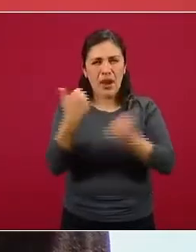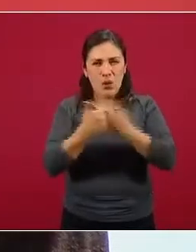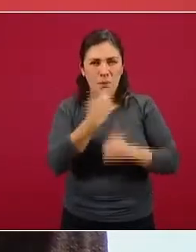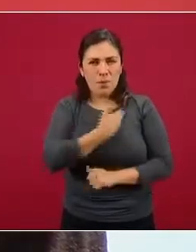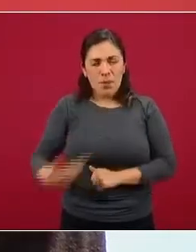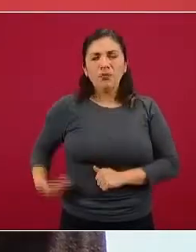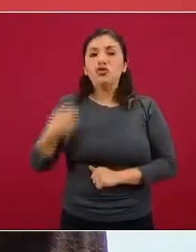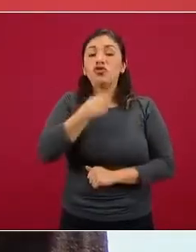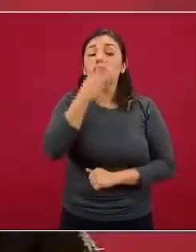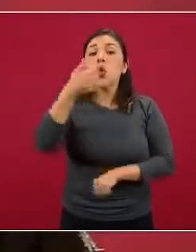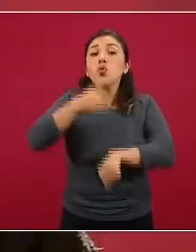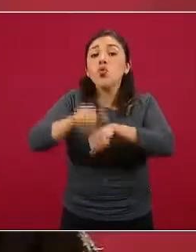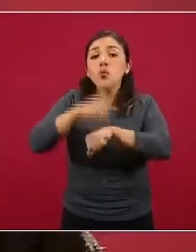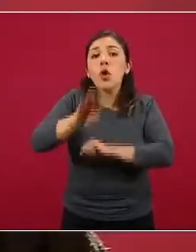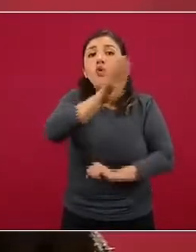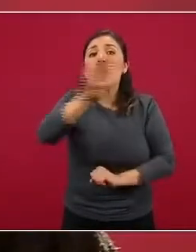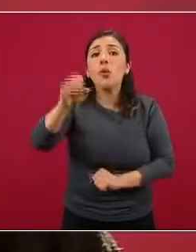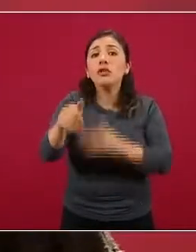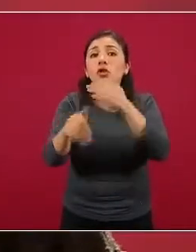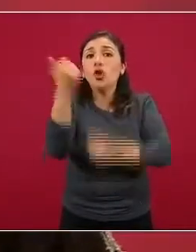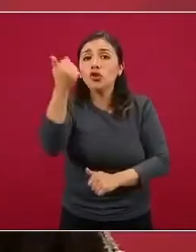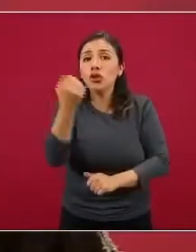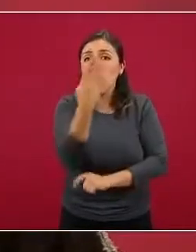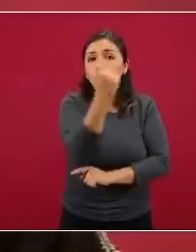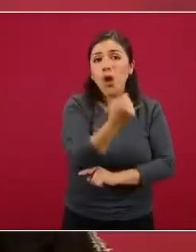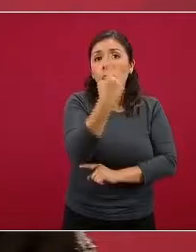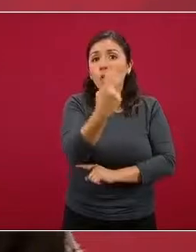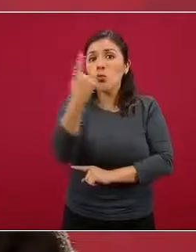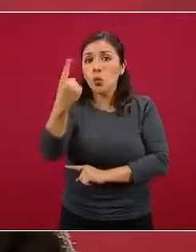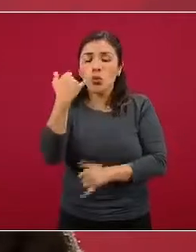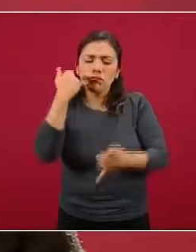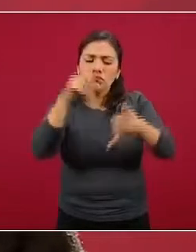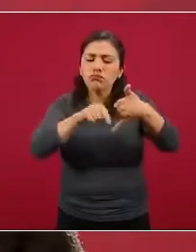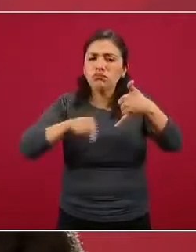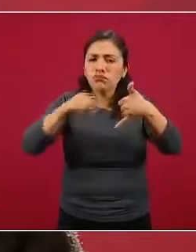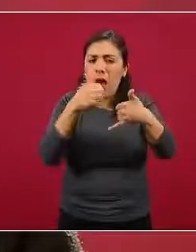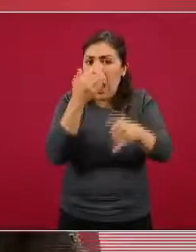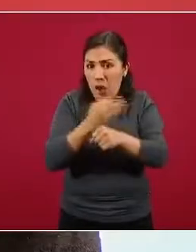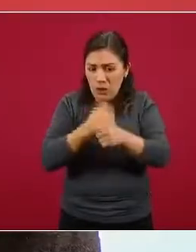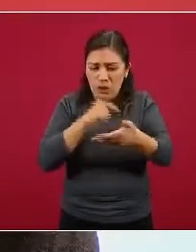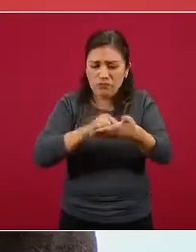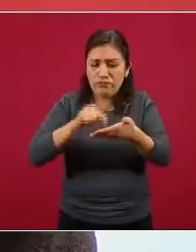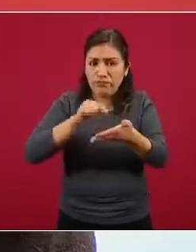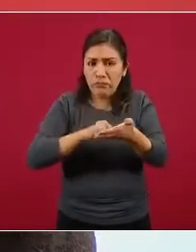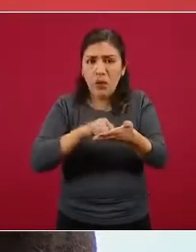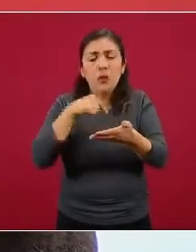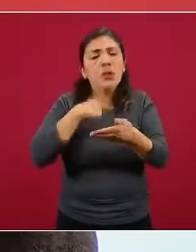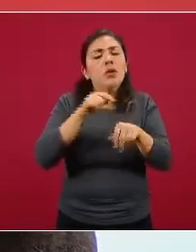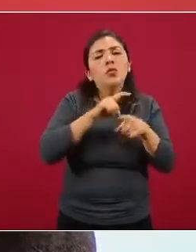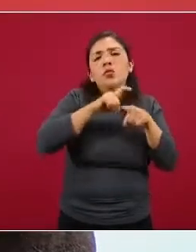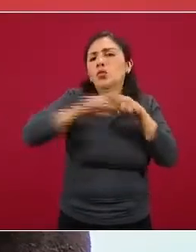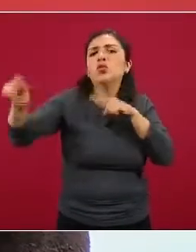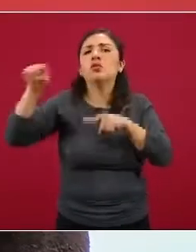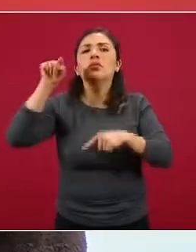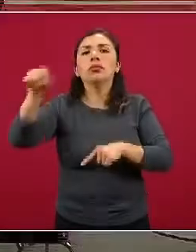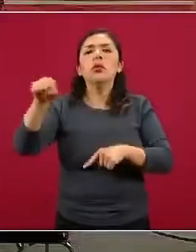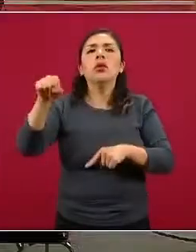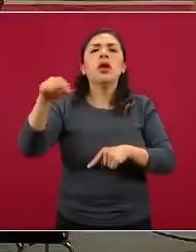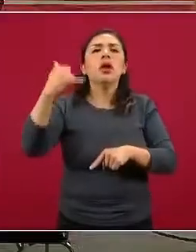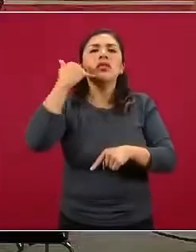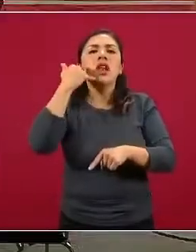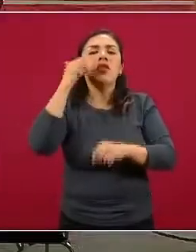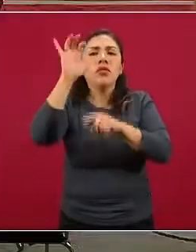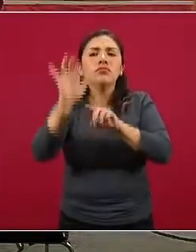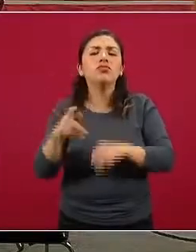comenté, 911. Si yo marco 911 en este momento, me va a transferir al